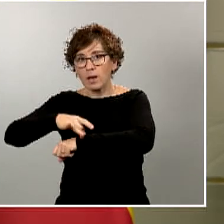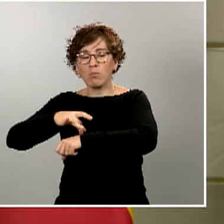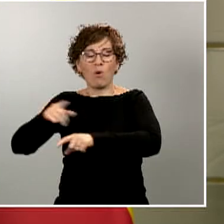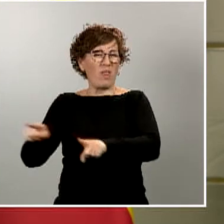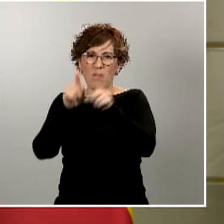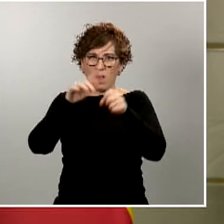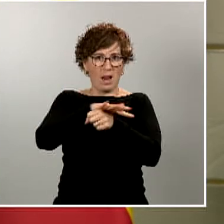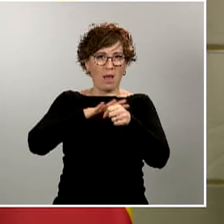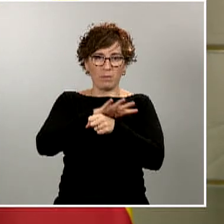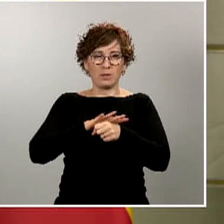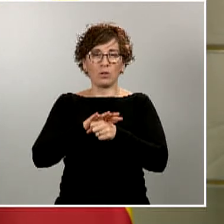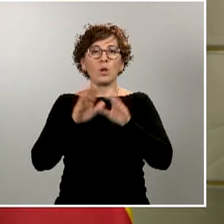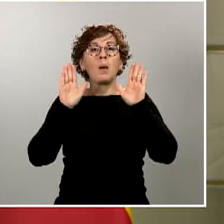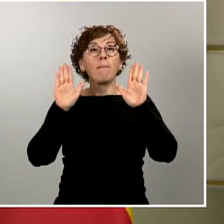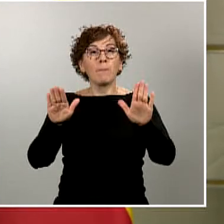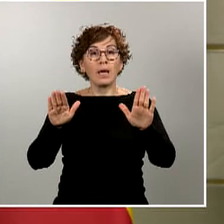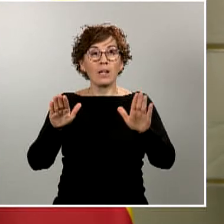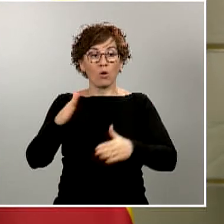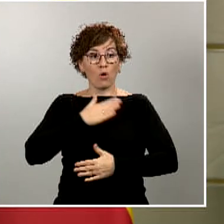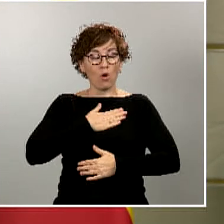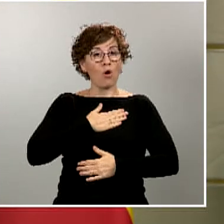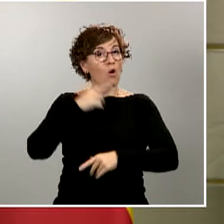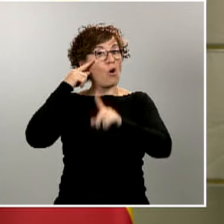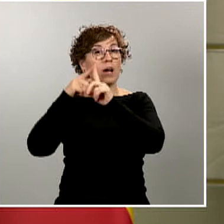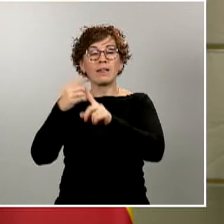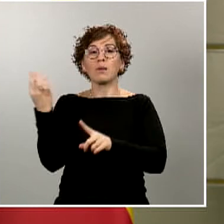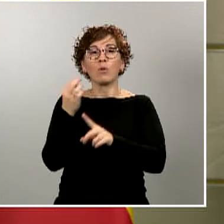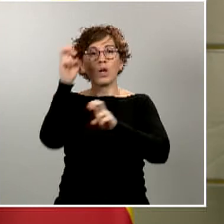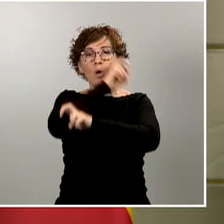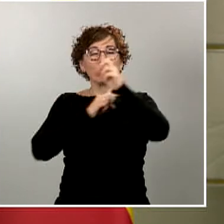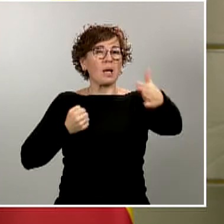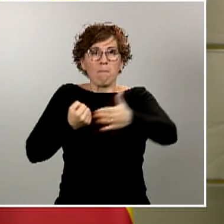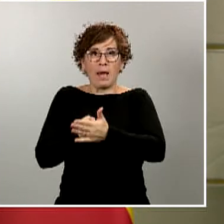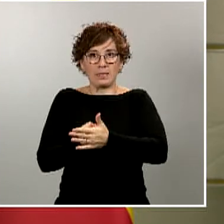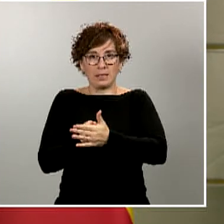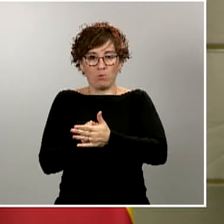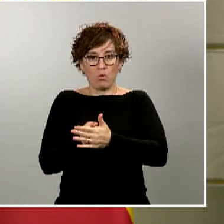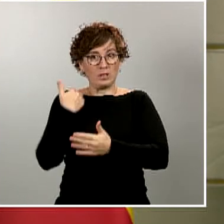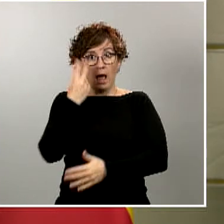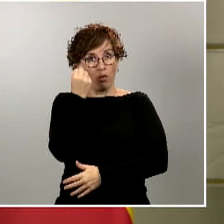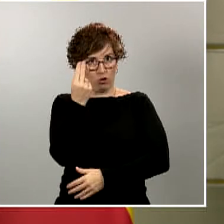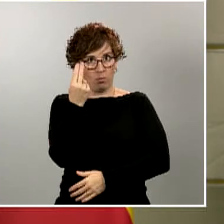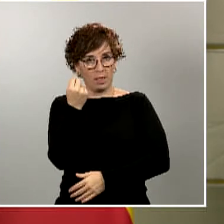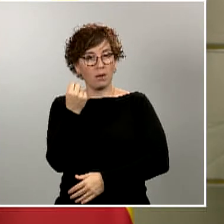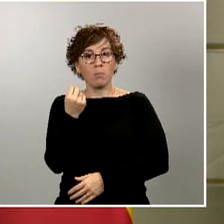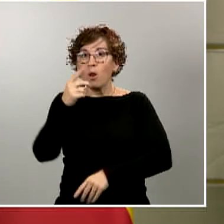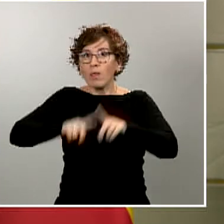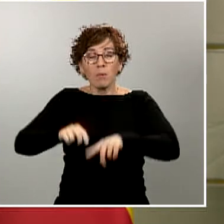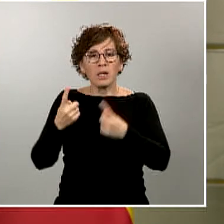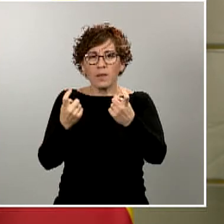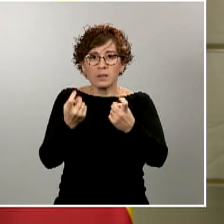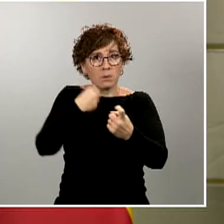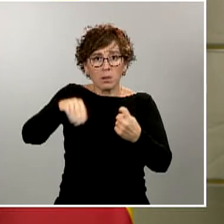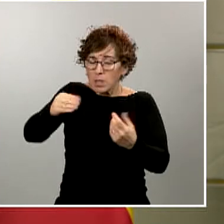insisto, nuestro objetivo es llegar al máximo de residencias. Llevamos 2.000, pero las que hagan faltas, las que sean necesarias, y sí